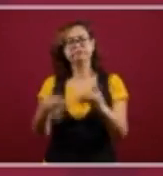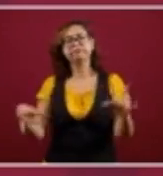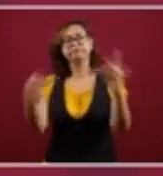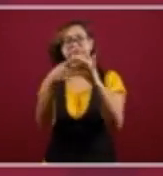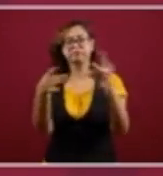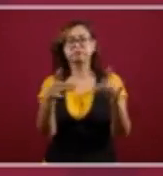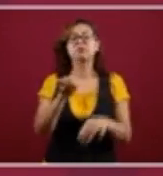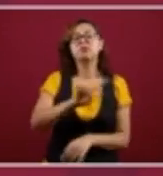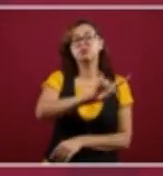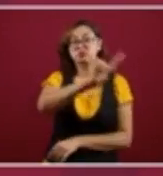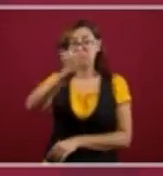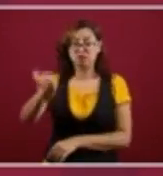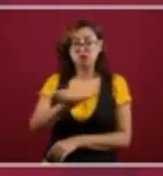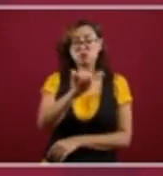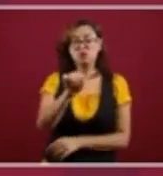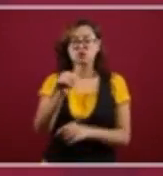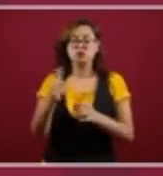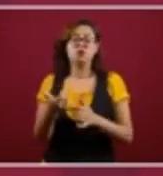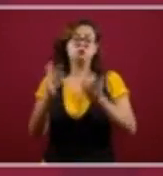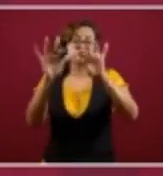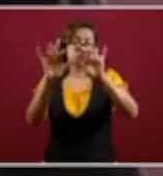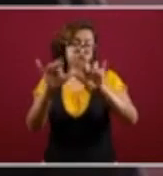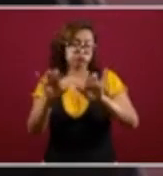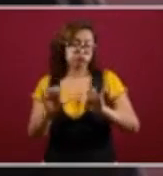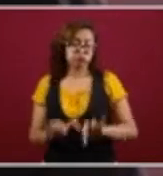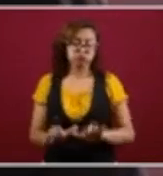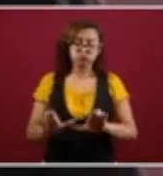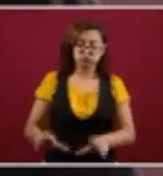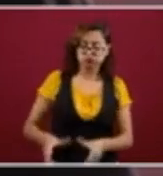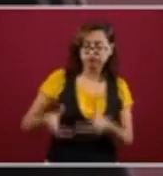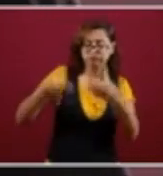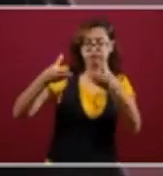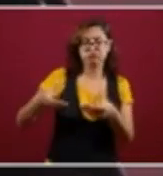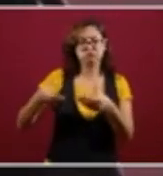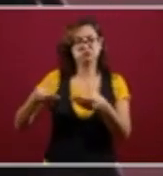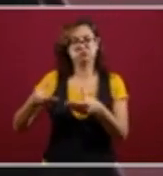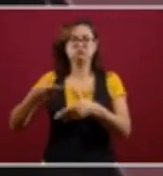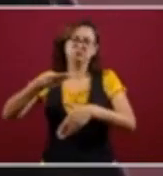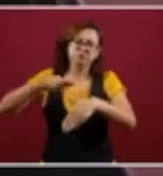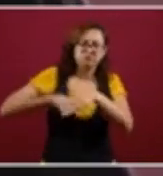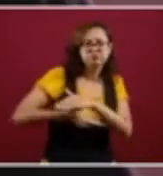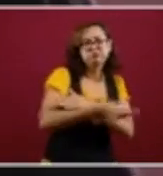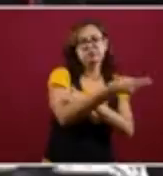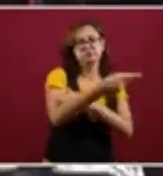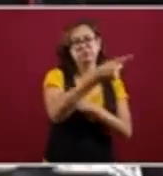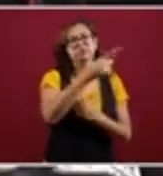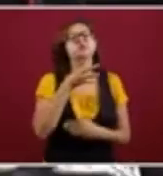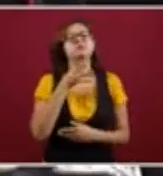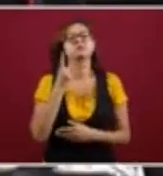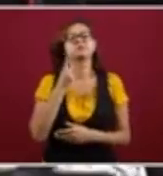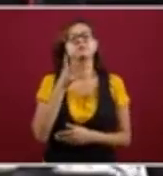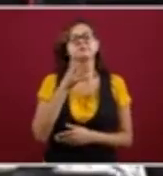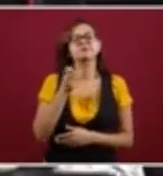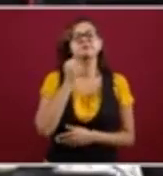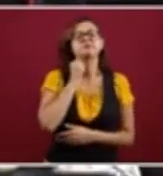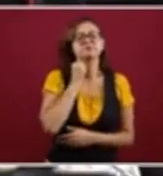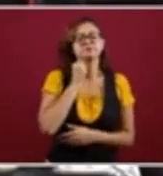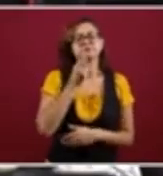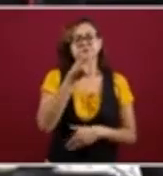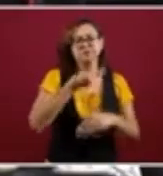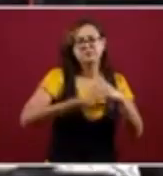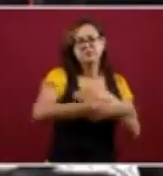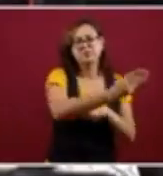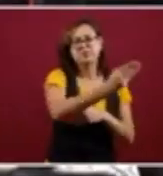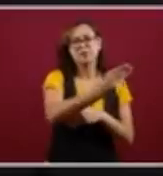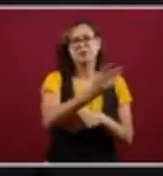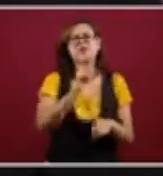el documento, el informe con los anexos y va a asistir a la